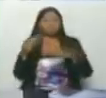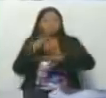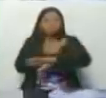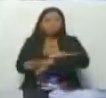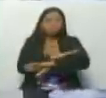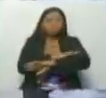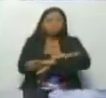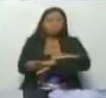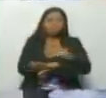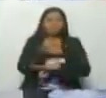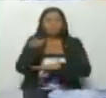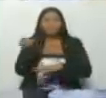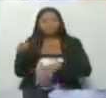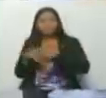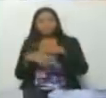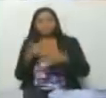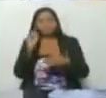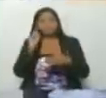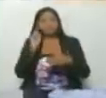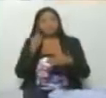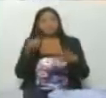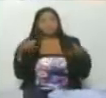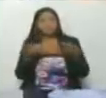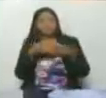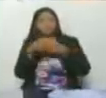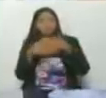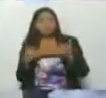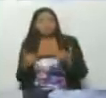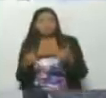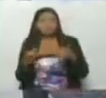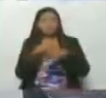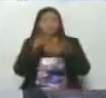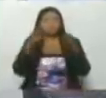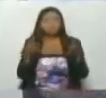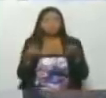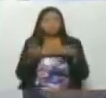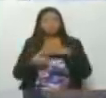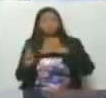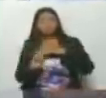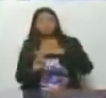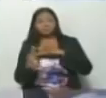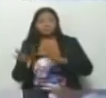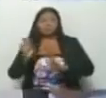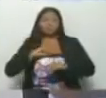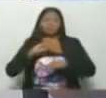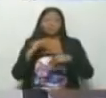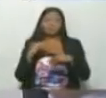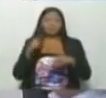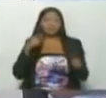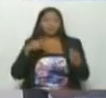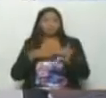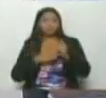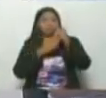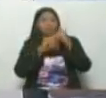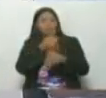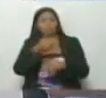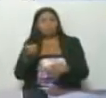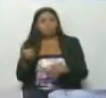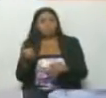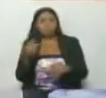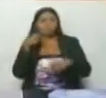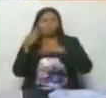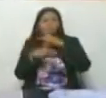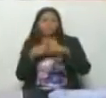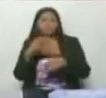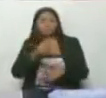con la gente y la necesidad de que el partido y los gobiernos locales regionales asuman la conducción de cada una de las políticas